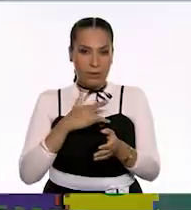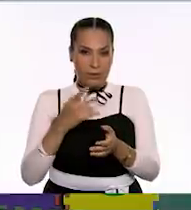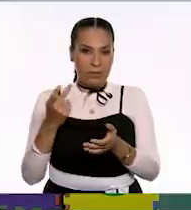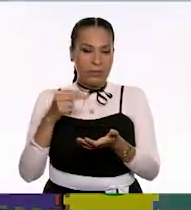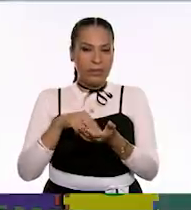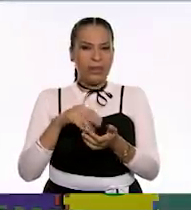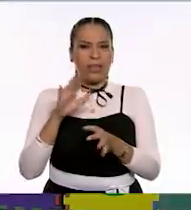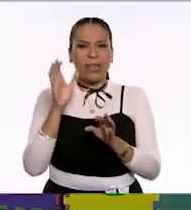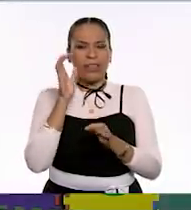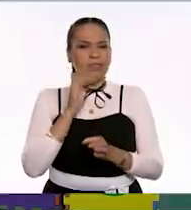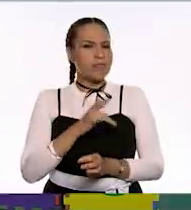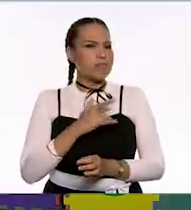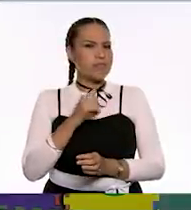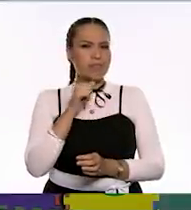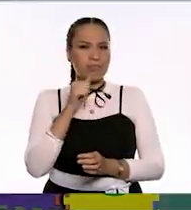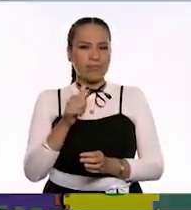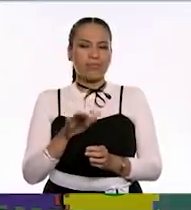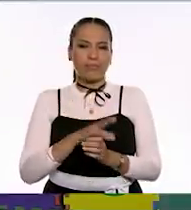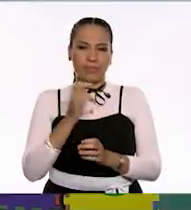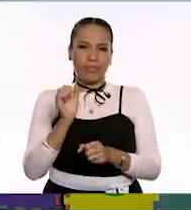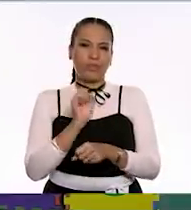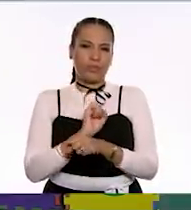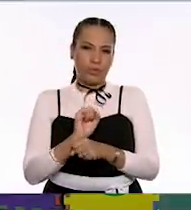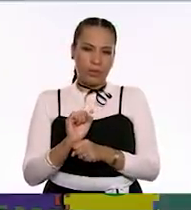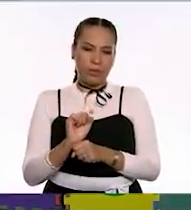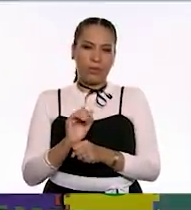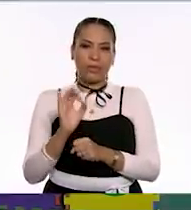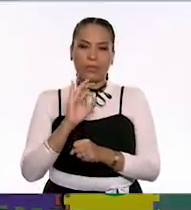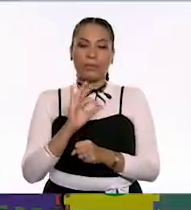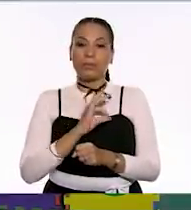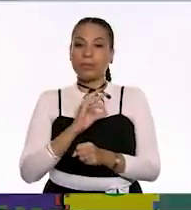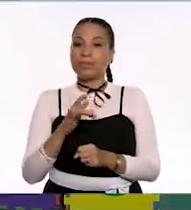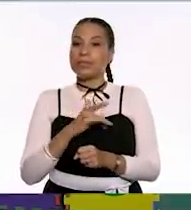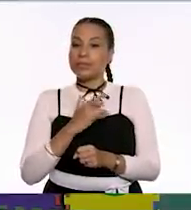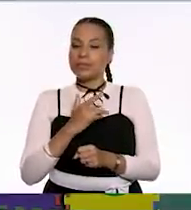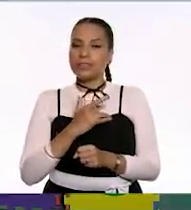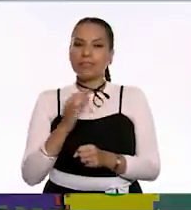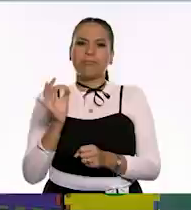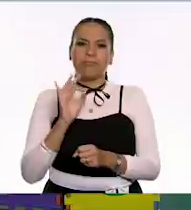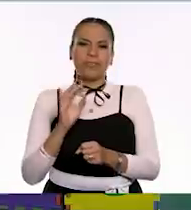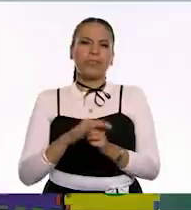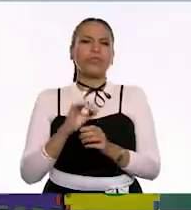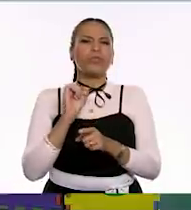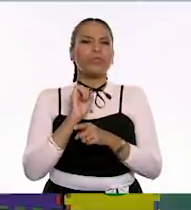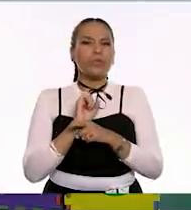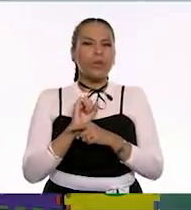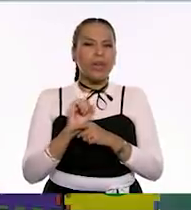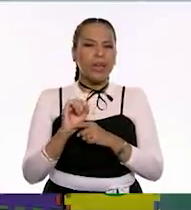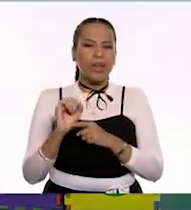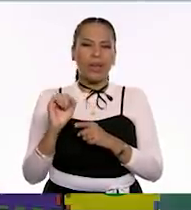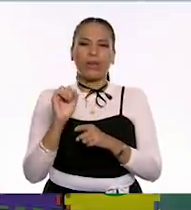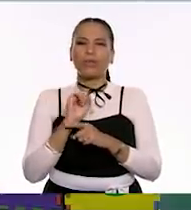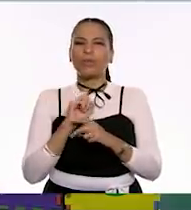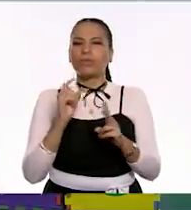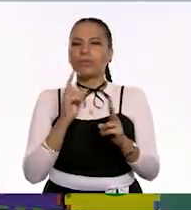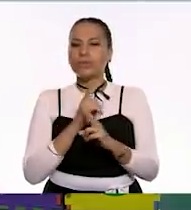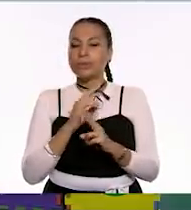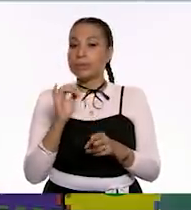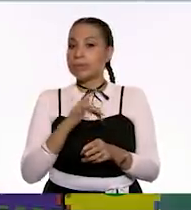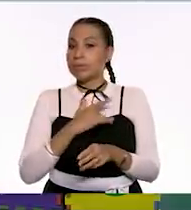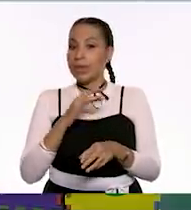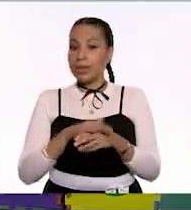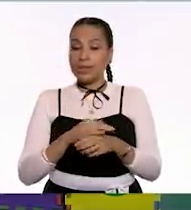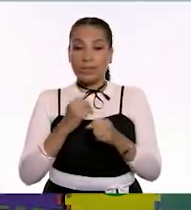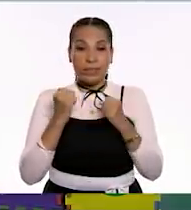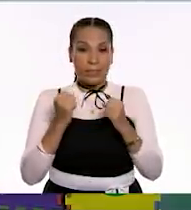lo mejor casi no lo percibo y entonces será suave. Si lo alcanzo a percibir, será muy suave o suave. Y si lo alcanzo, estoy